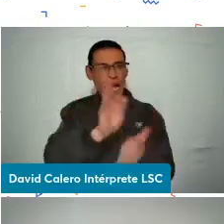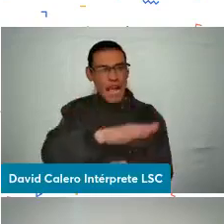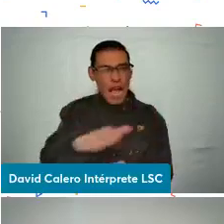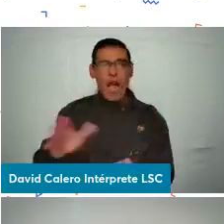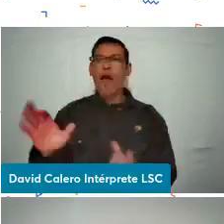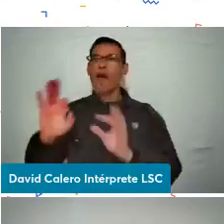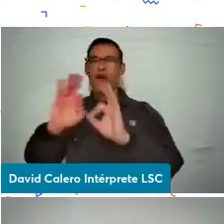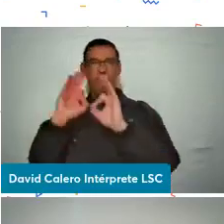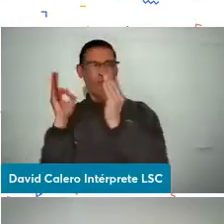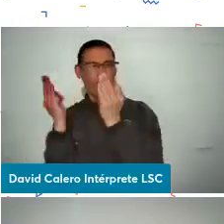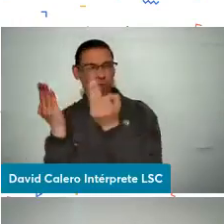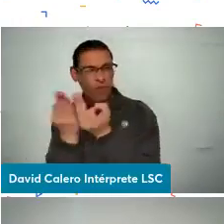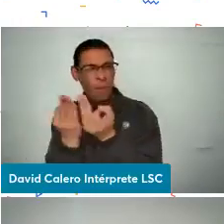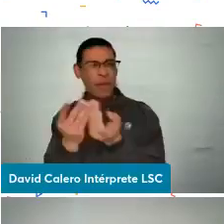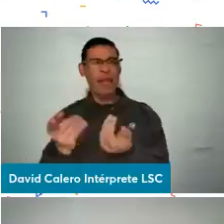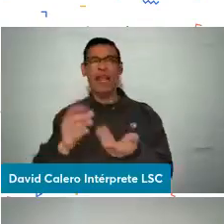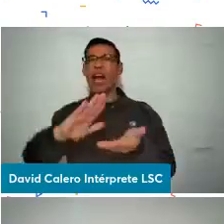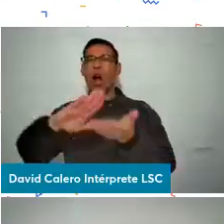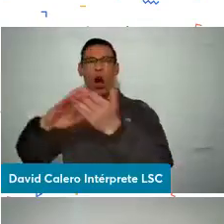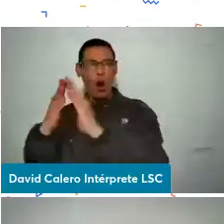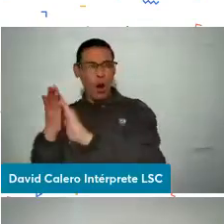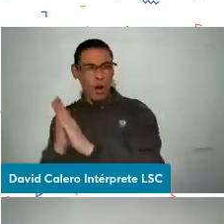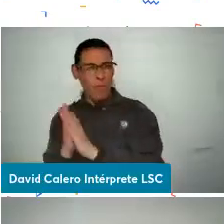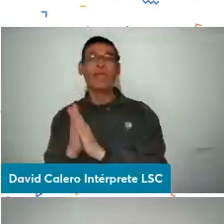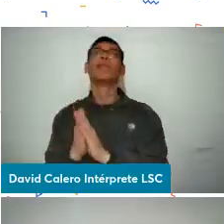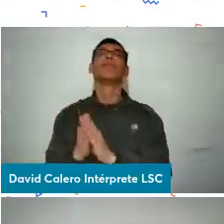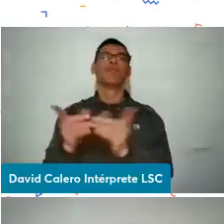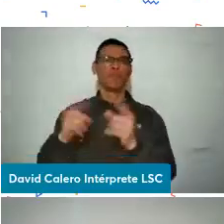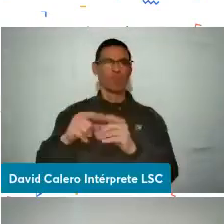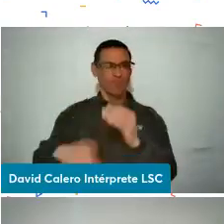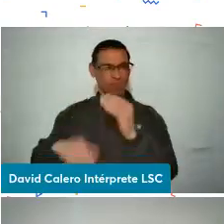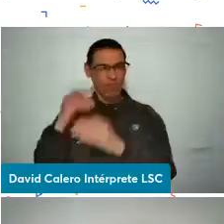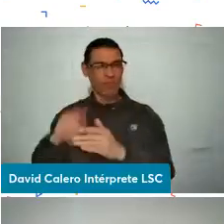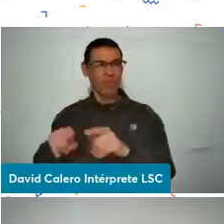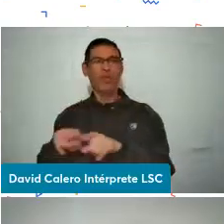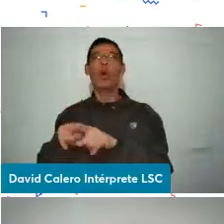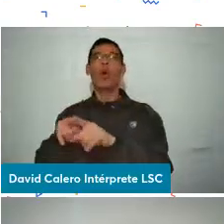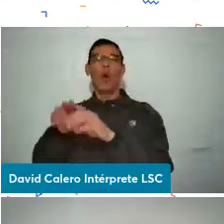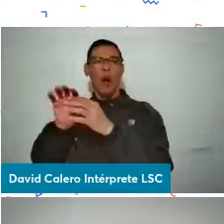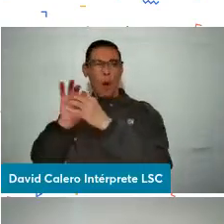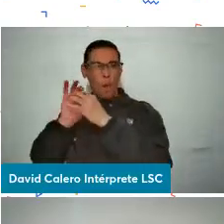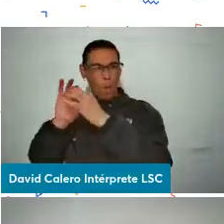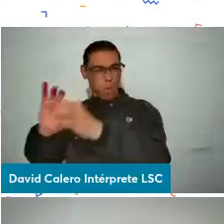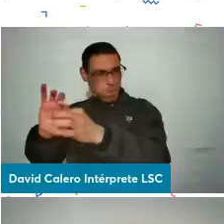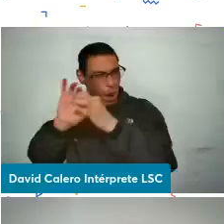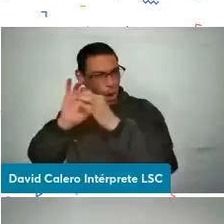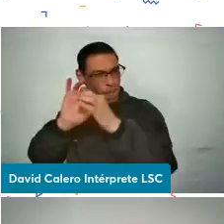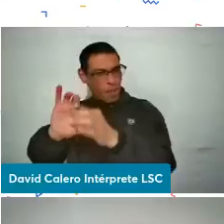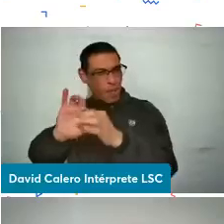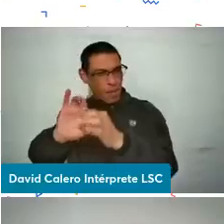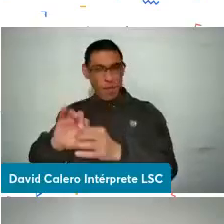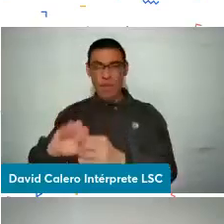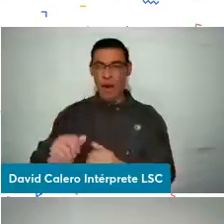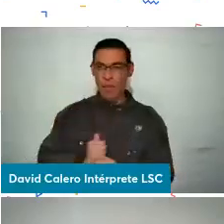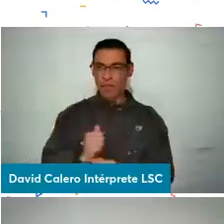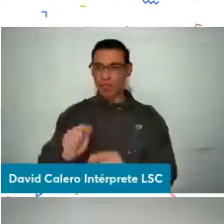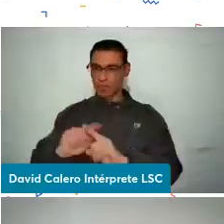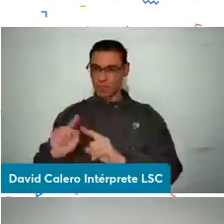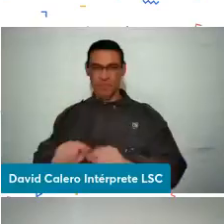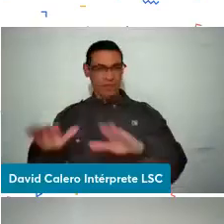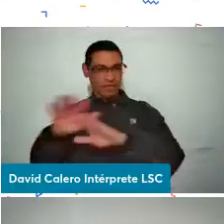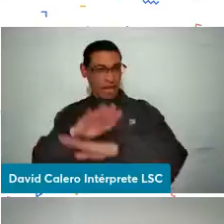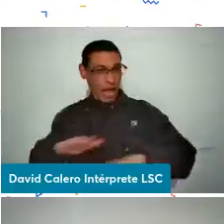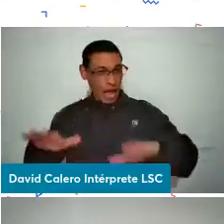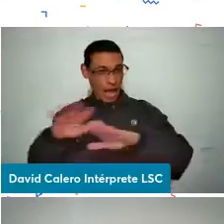comunidad, involucrar a hacer alianzas para utilizar otros espacios. Entonces, yo creo que, digamos,